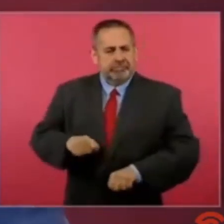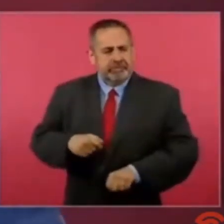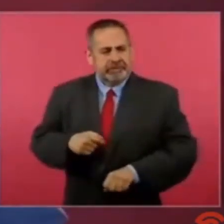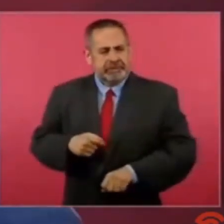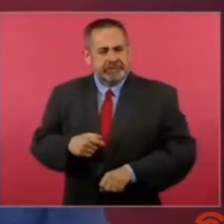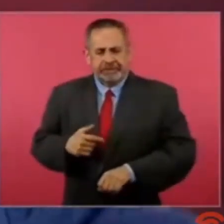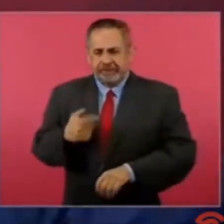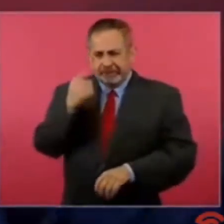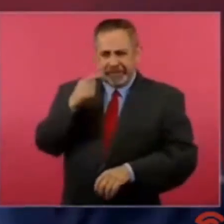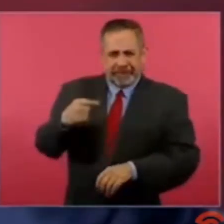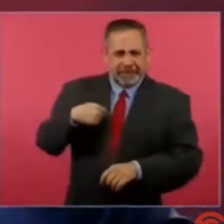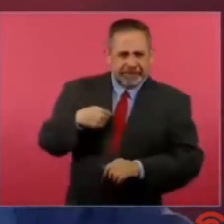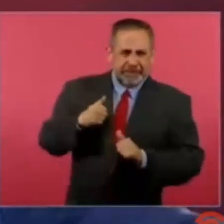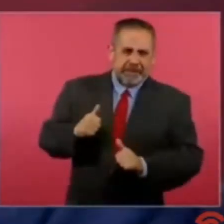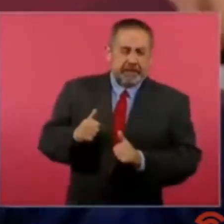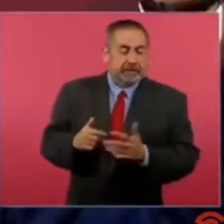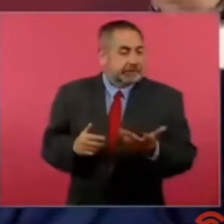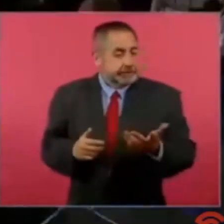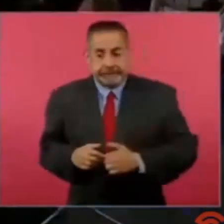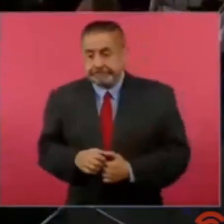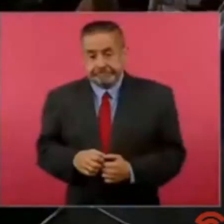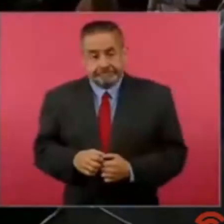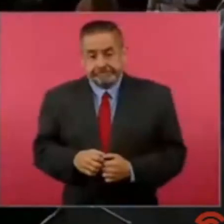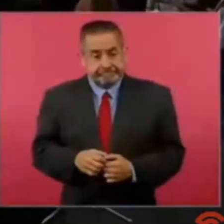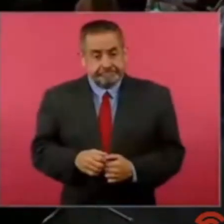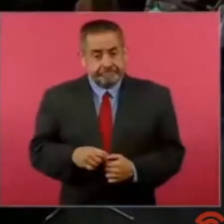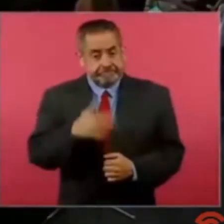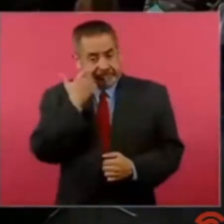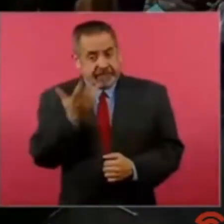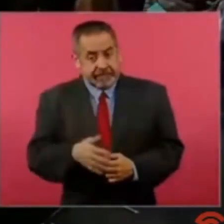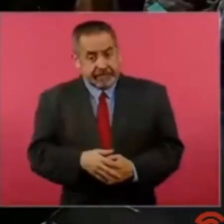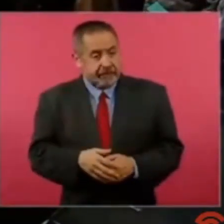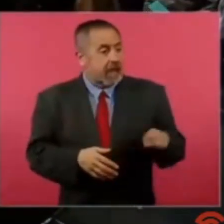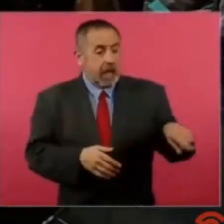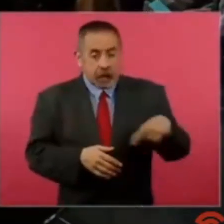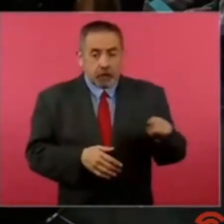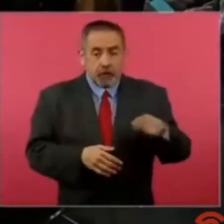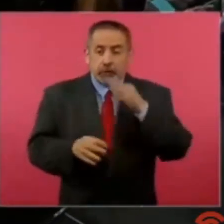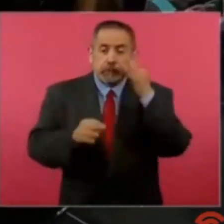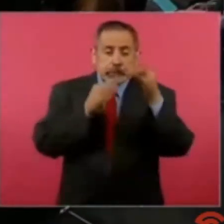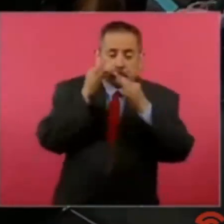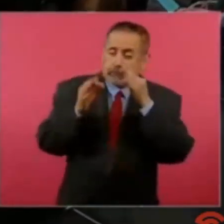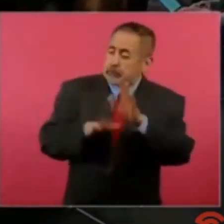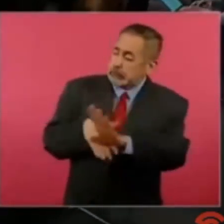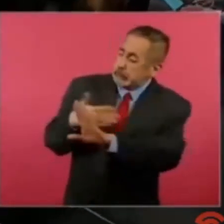Ya han echado a andar una campaña en contra de nosotros,